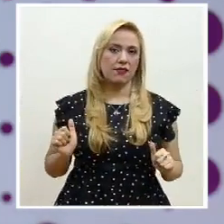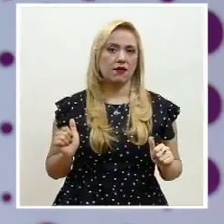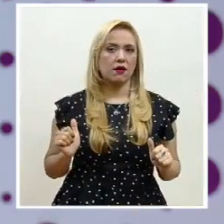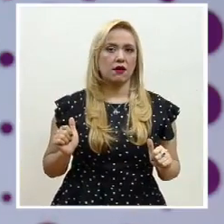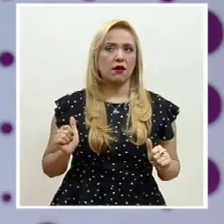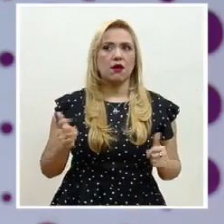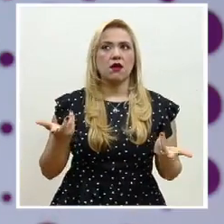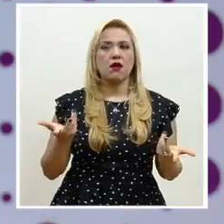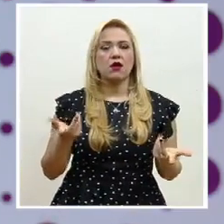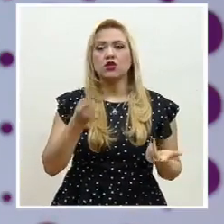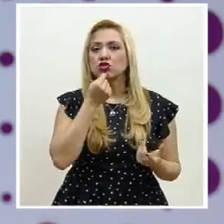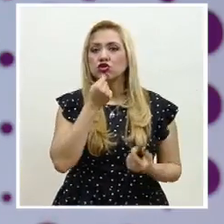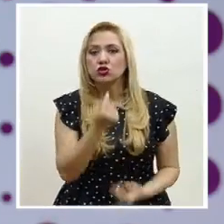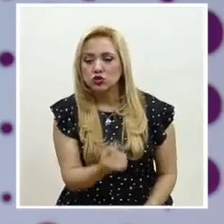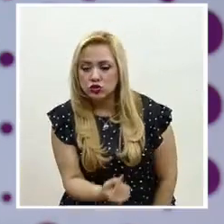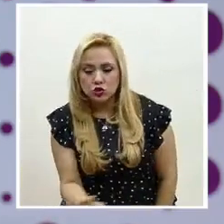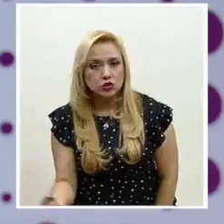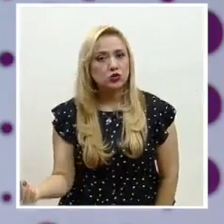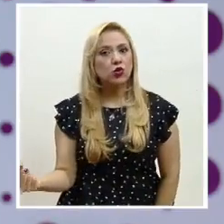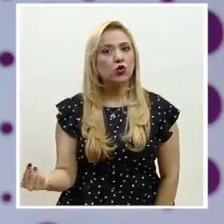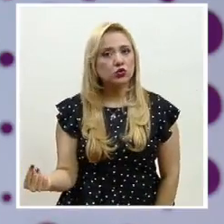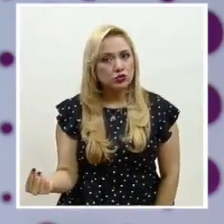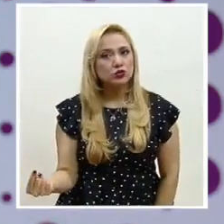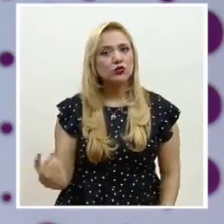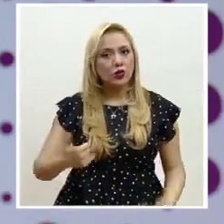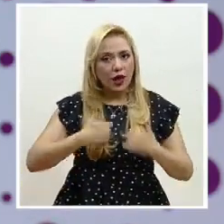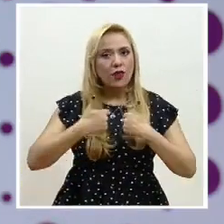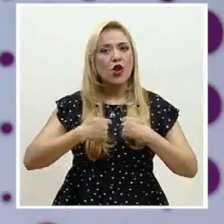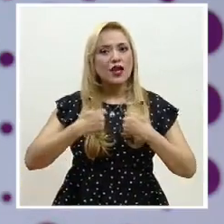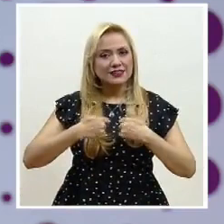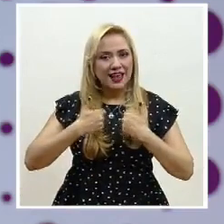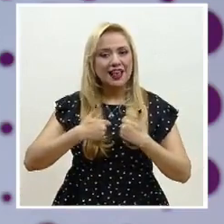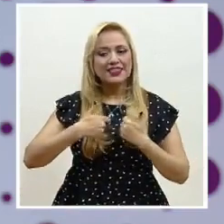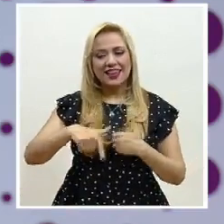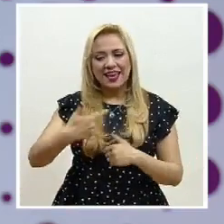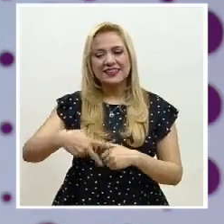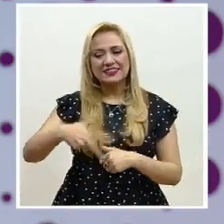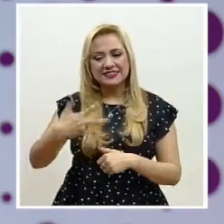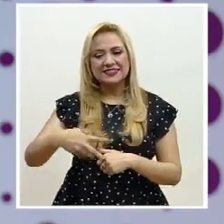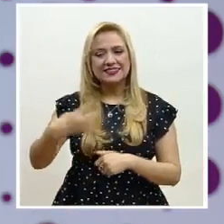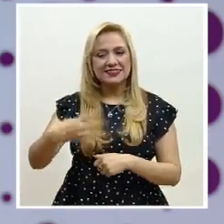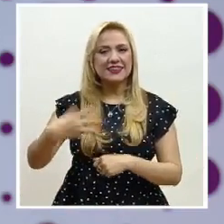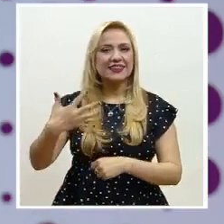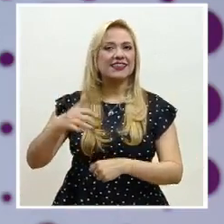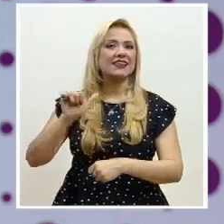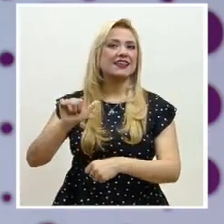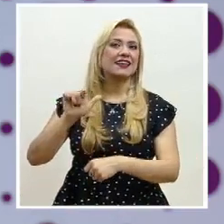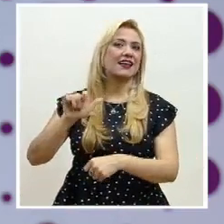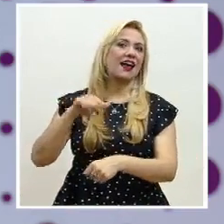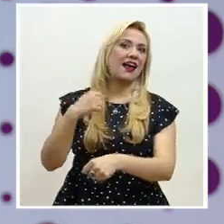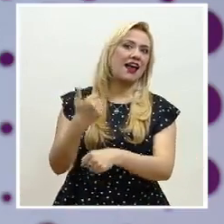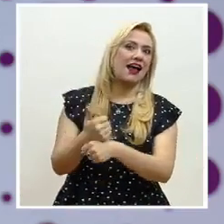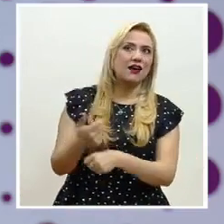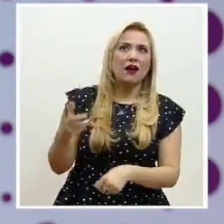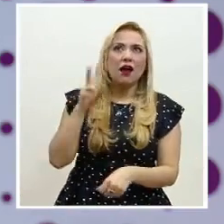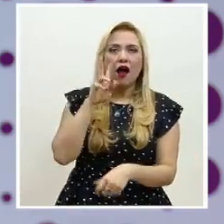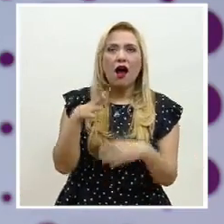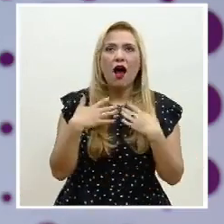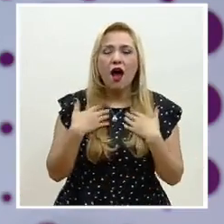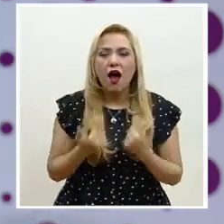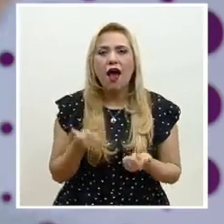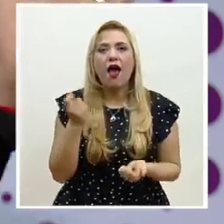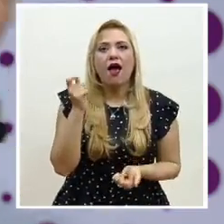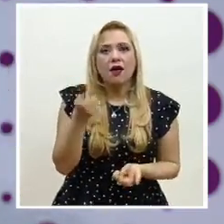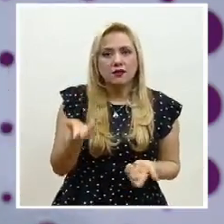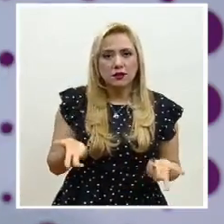las personas menores de edad, niñas, niños, adolescentes, que ellos también estén comprendiendo qué es lo que se está resolviendo, un acercamiento también del